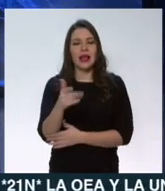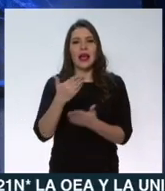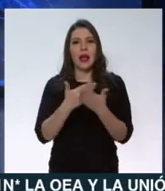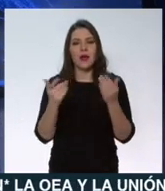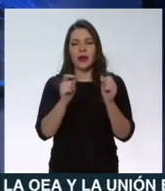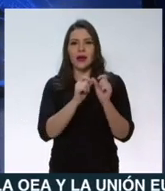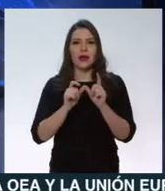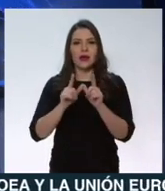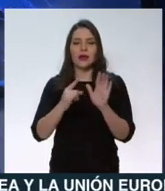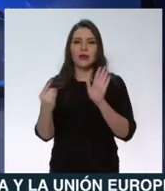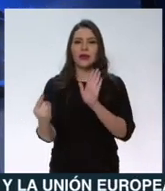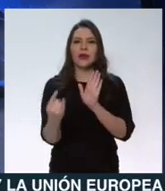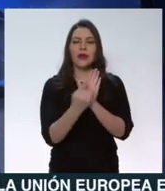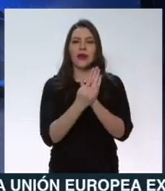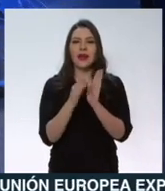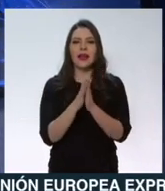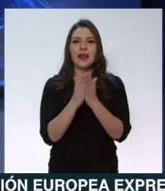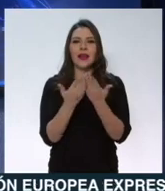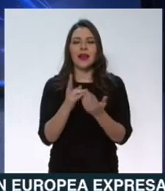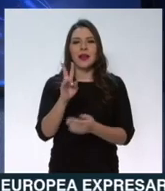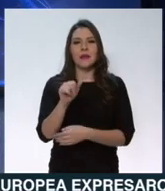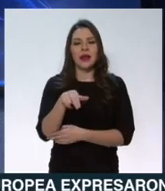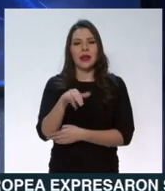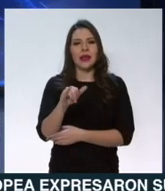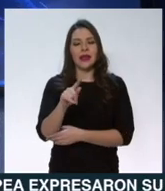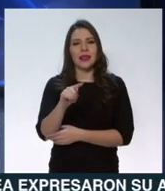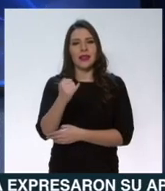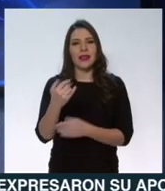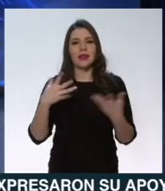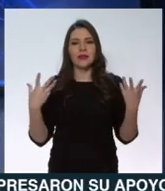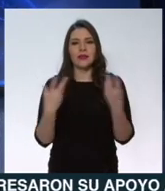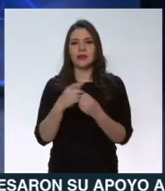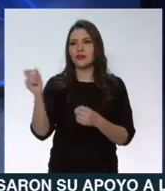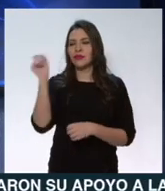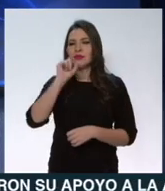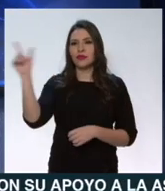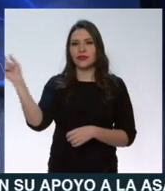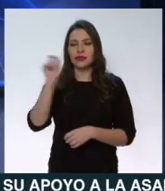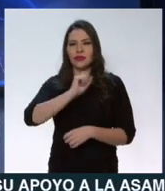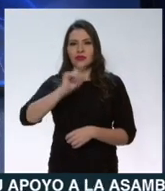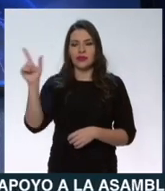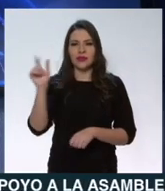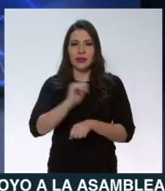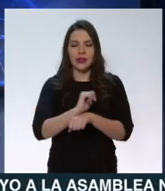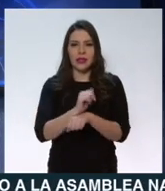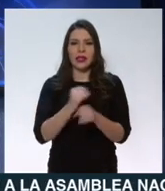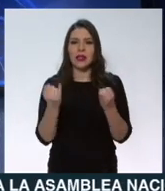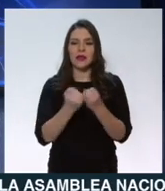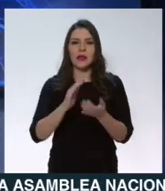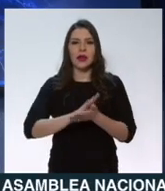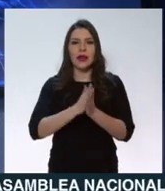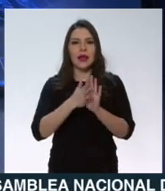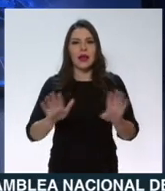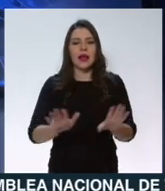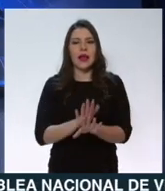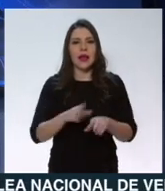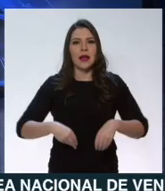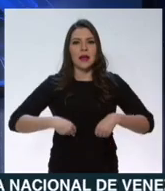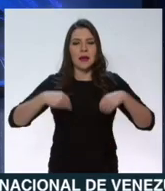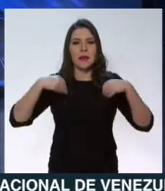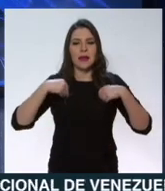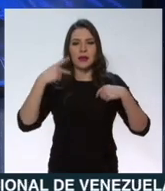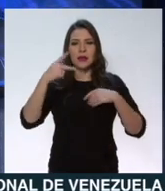aparecer en la portada de Vanity Fair junto a las grandes estrellas de Hollywood. También transformó la vida de la dueña de la casa donde se desarrollan